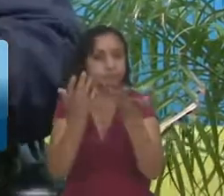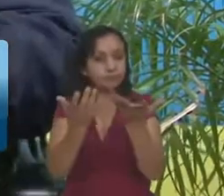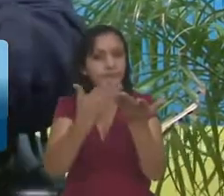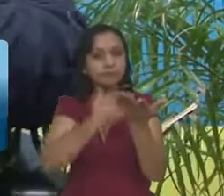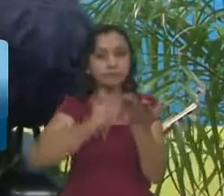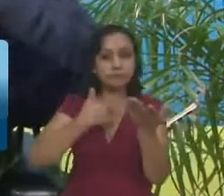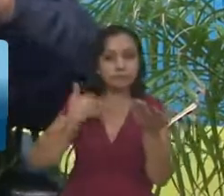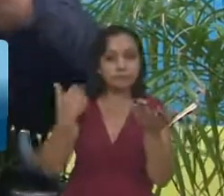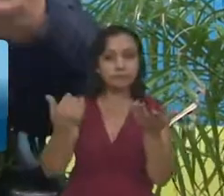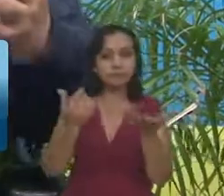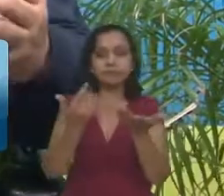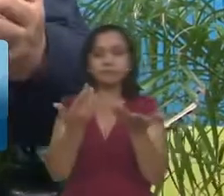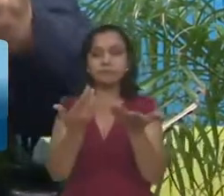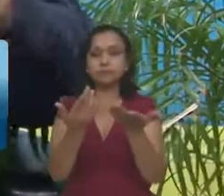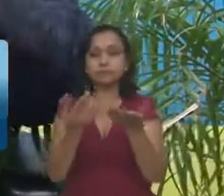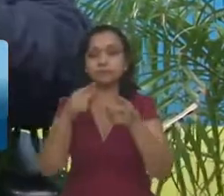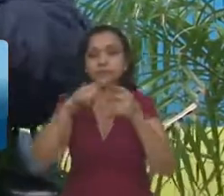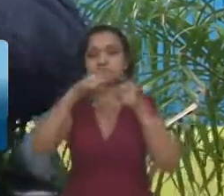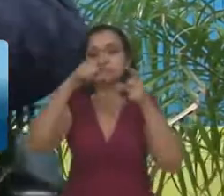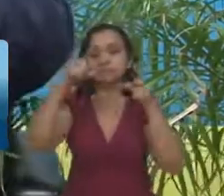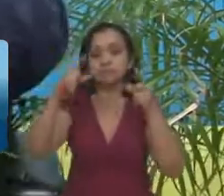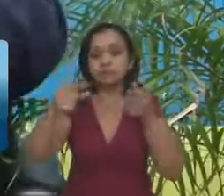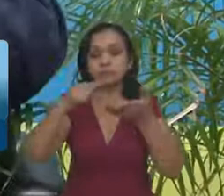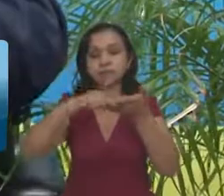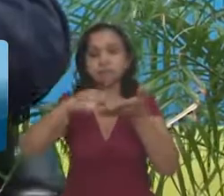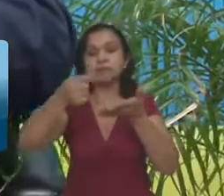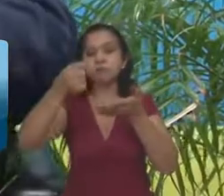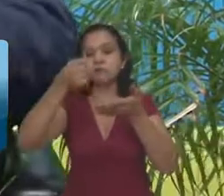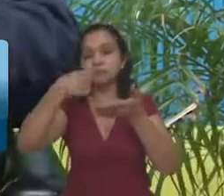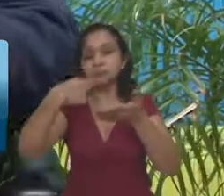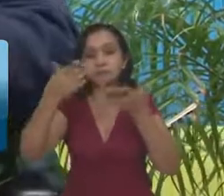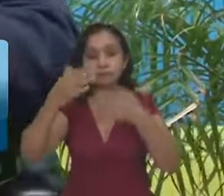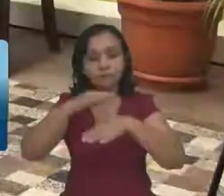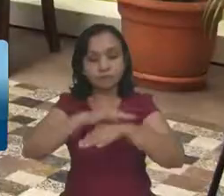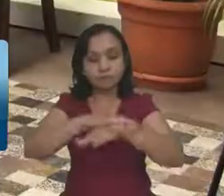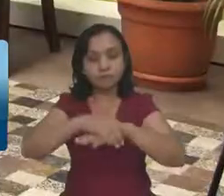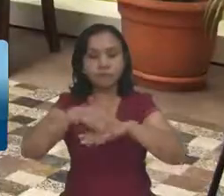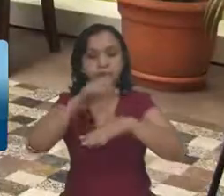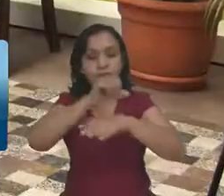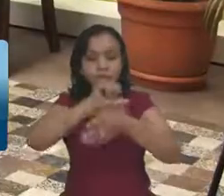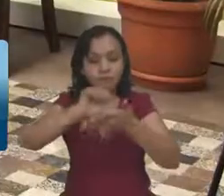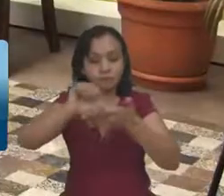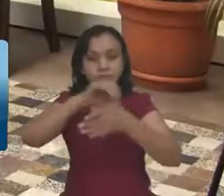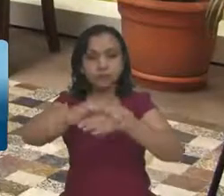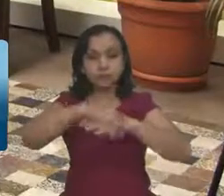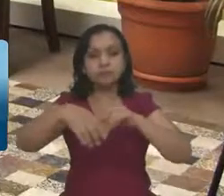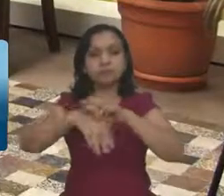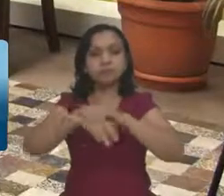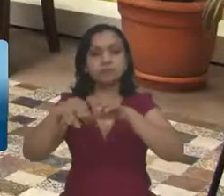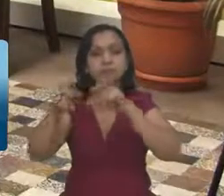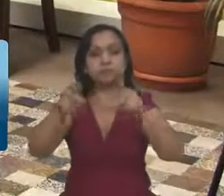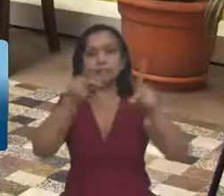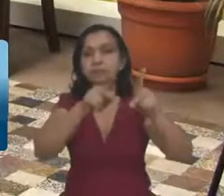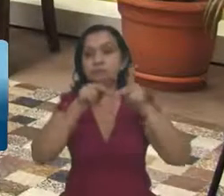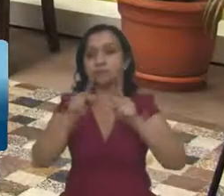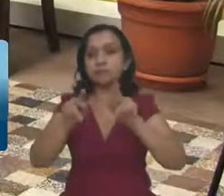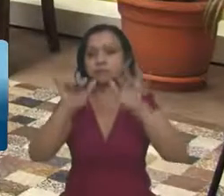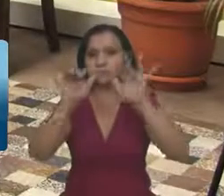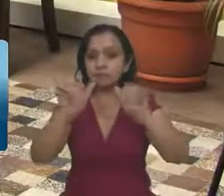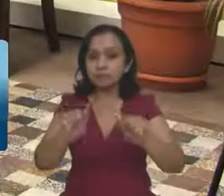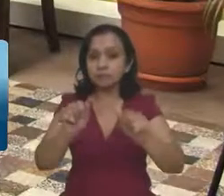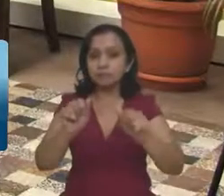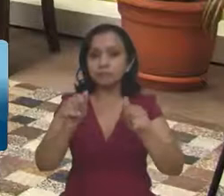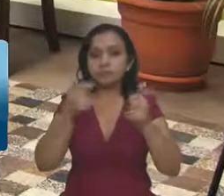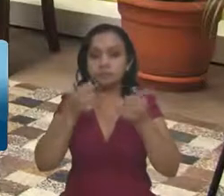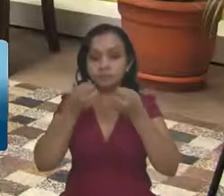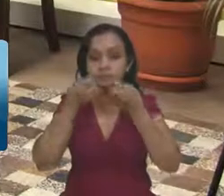vez la medicina alternativa, que son muy importantes, ¿verdad? Que en nuestra población incluso ya se han hecho